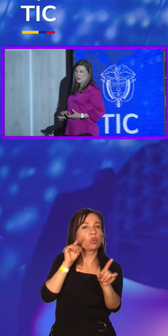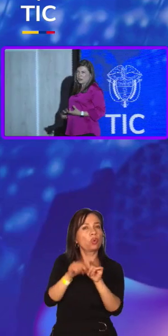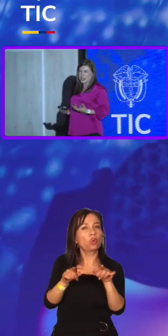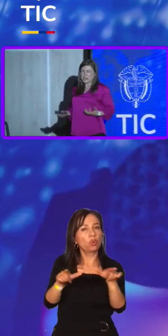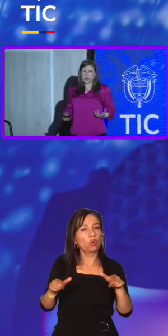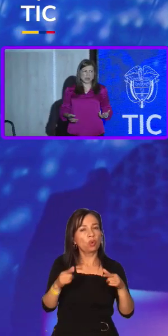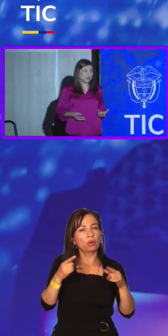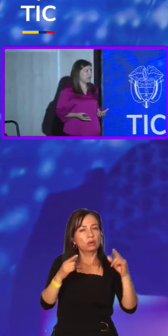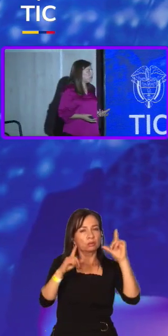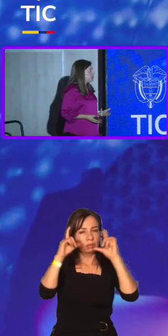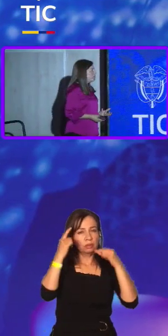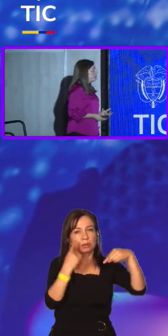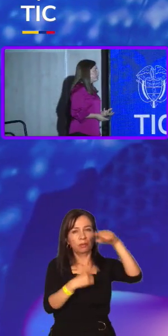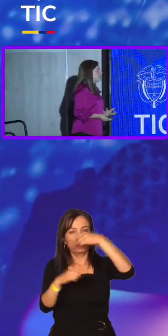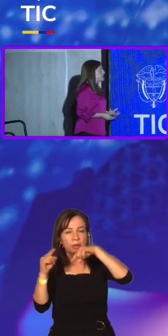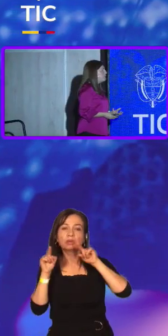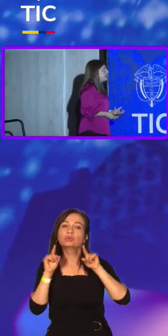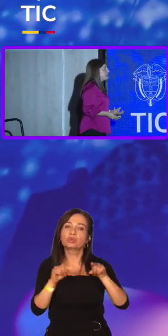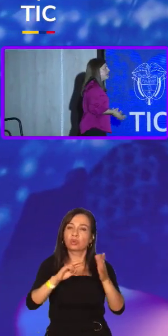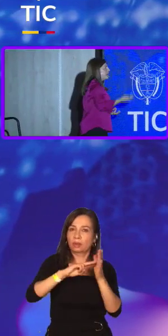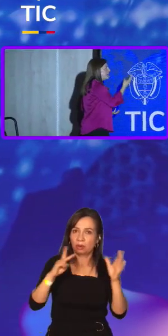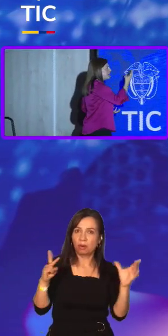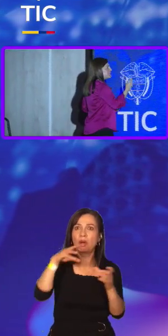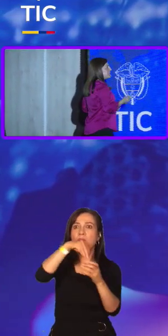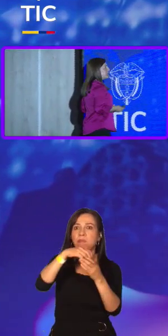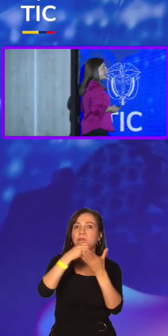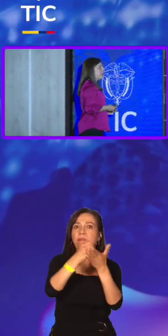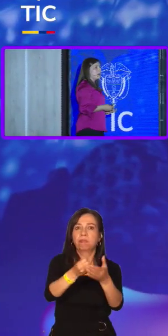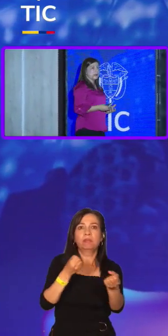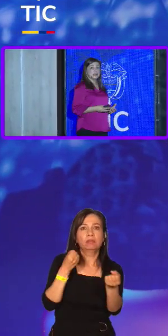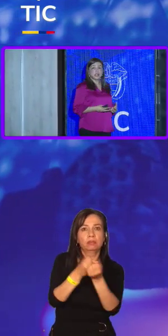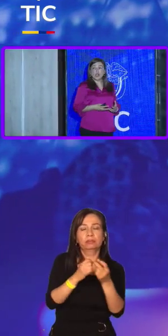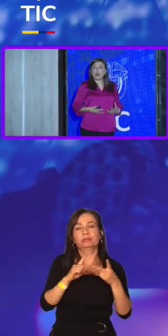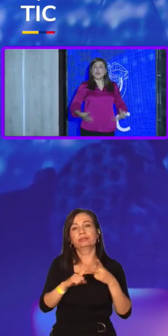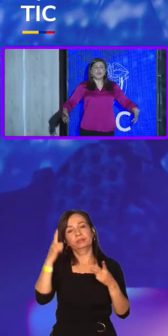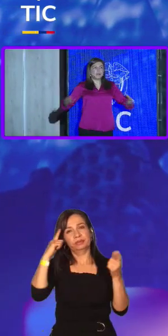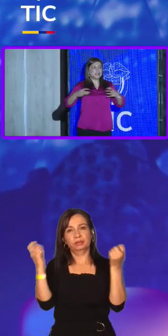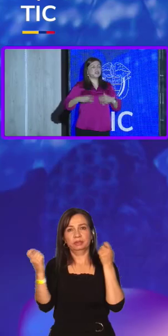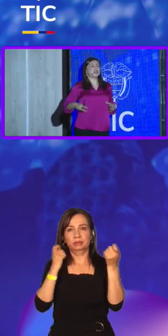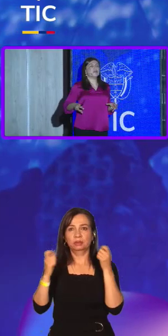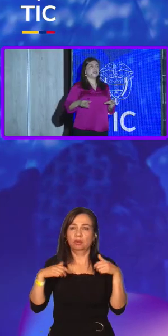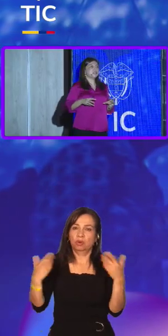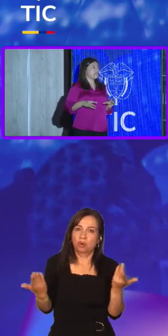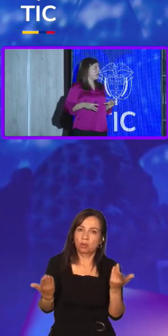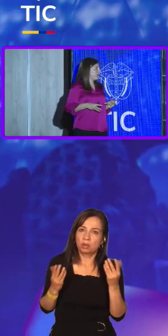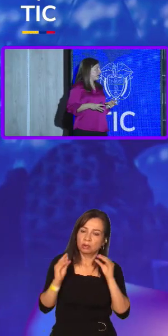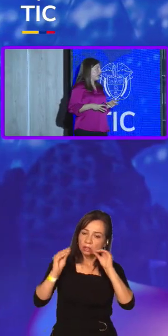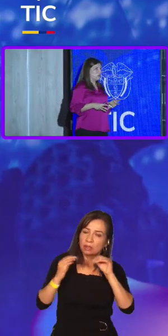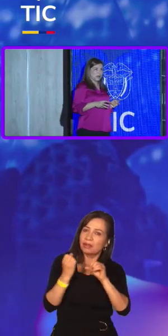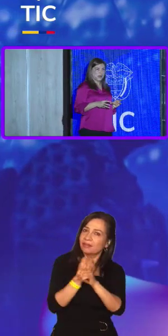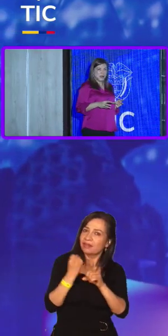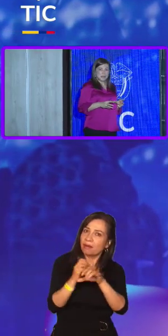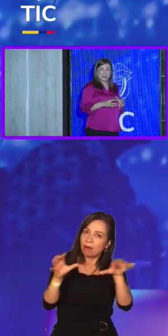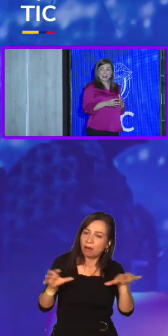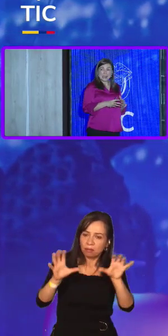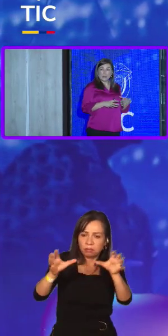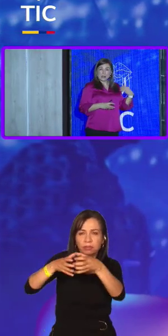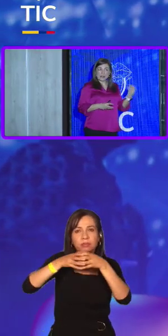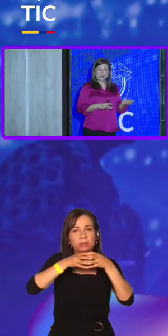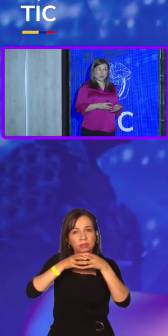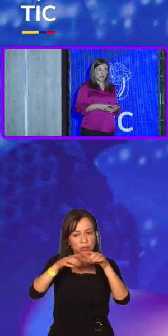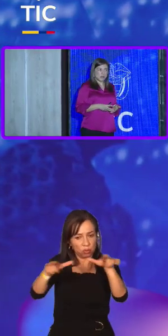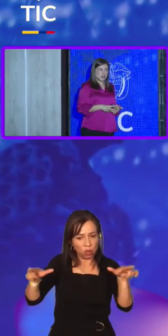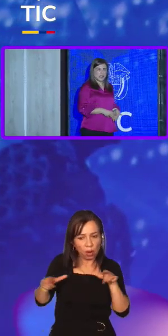inteligentes y qué tipo de tecnologías y cómo la tecnología puede contribuir. La estrategia es cómo formar esos equipos de trabajo en cada